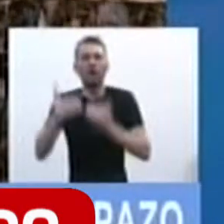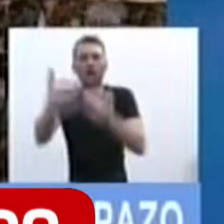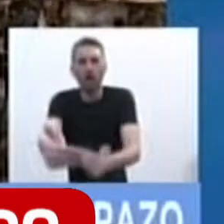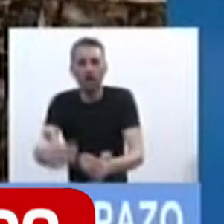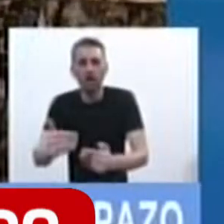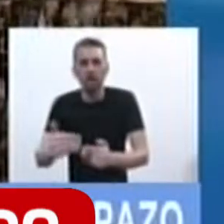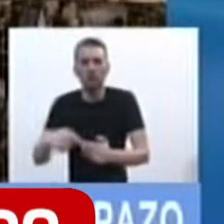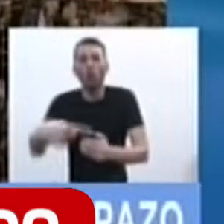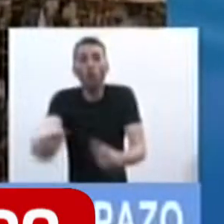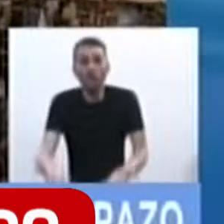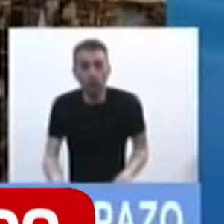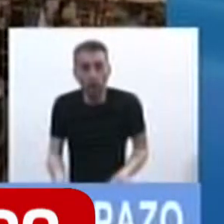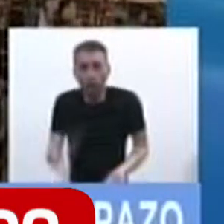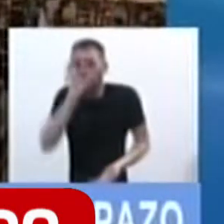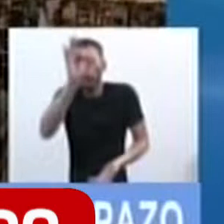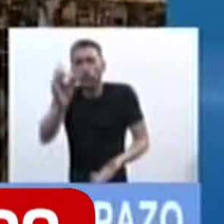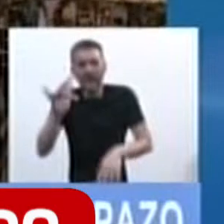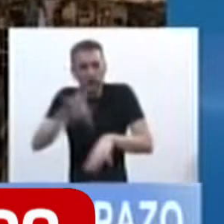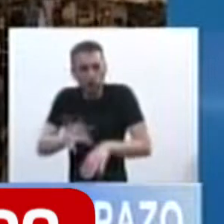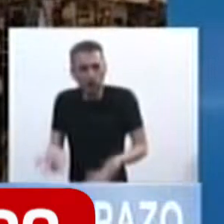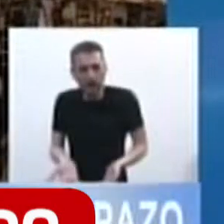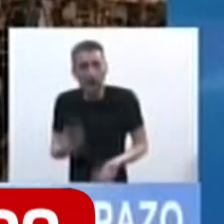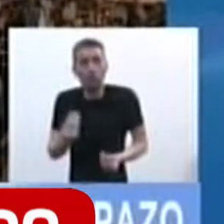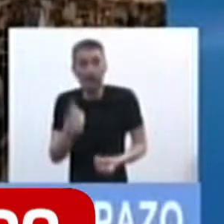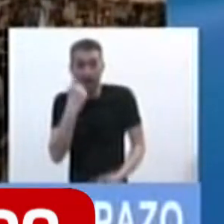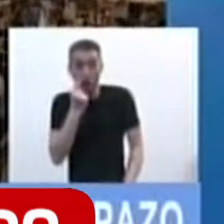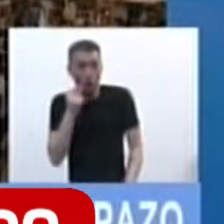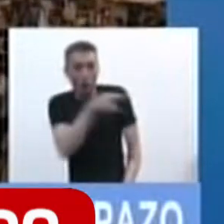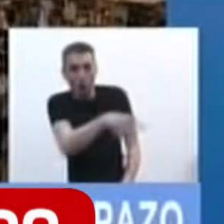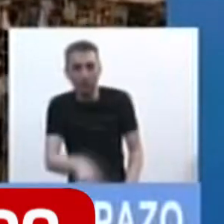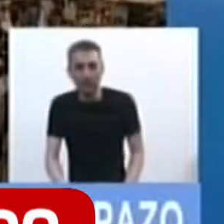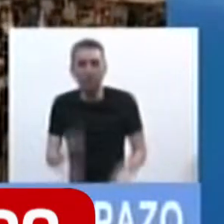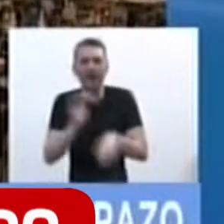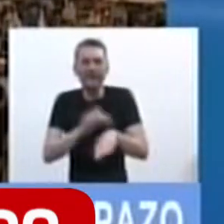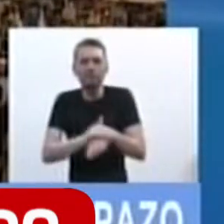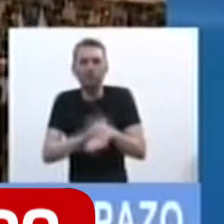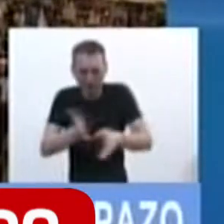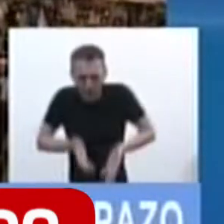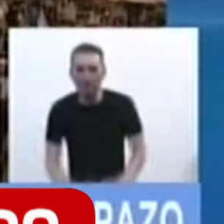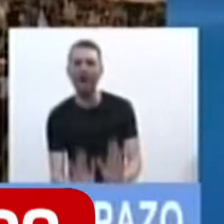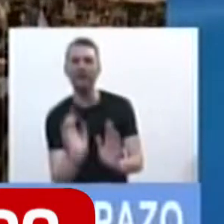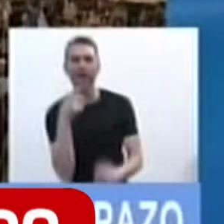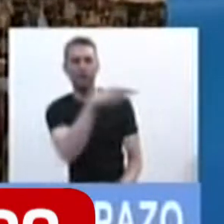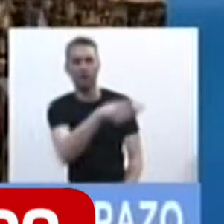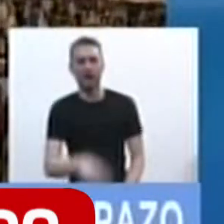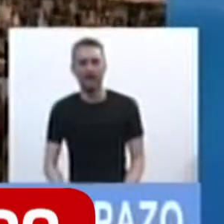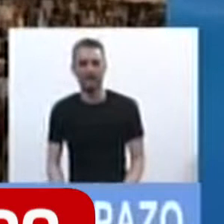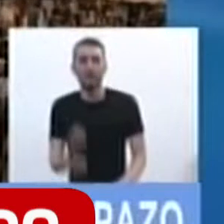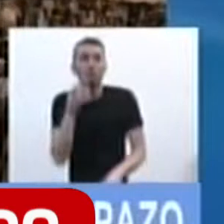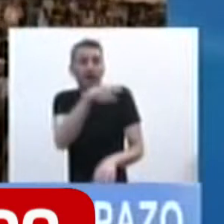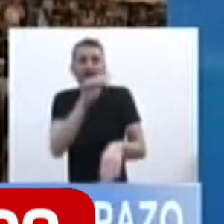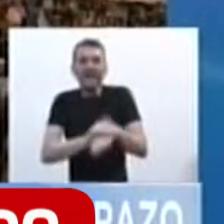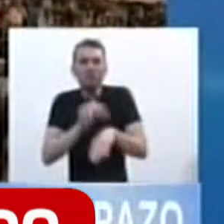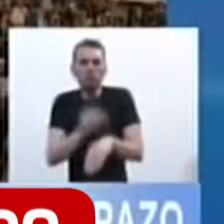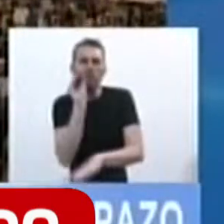es la oportunidad? No es la oportunidad porque son hombres, porque no tienen la responsabilidad de parir, porque no tienen la responsabilidad